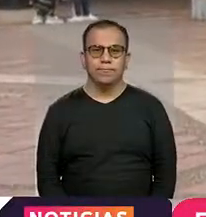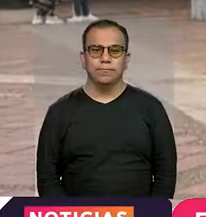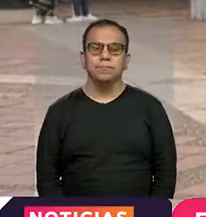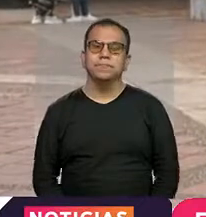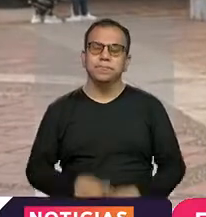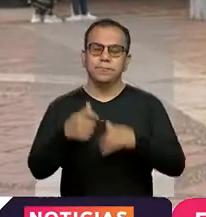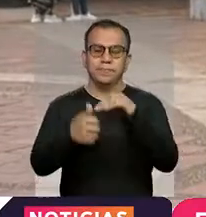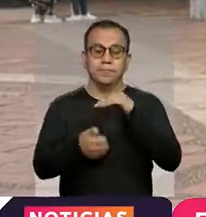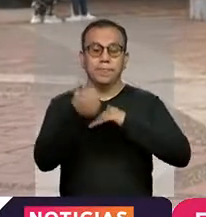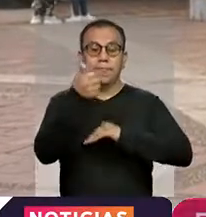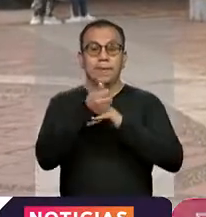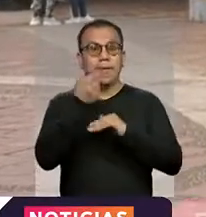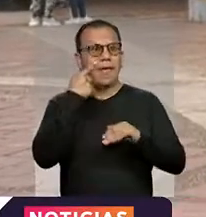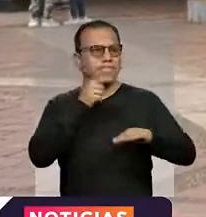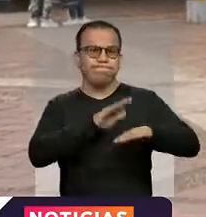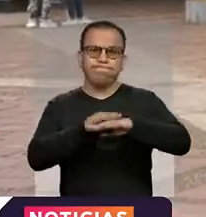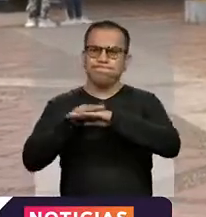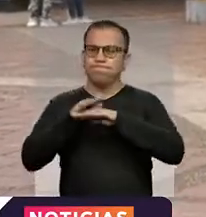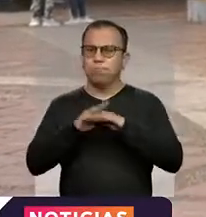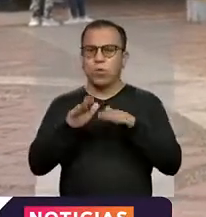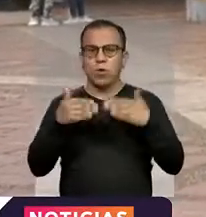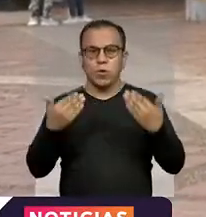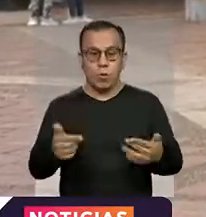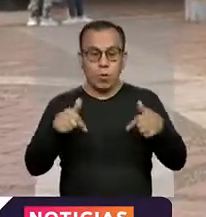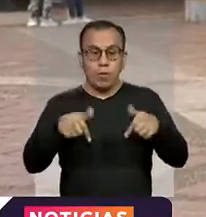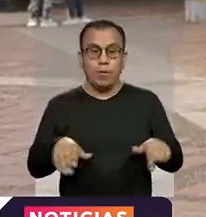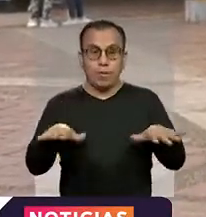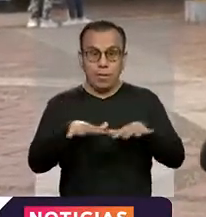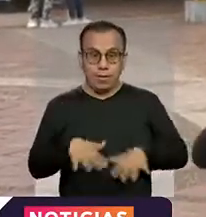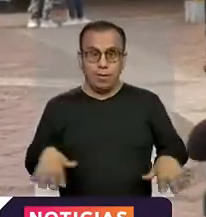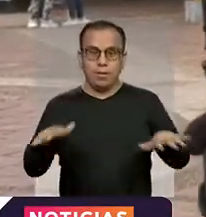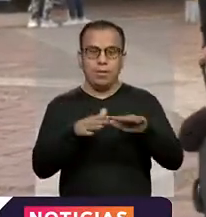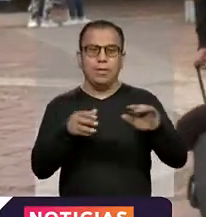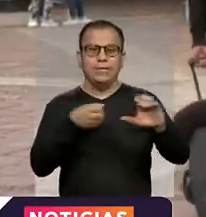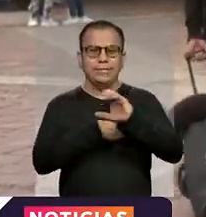Las autoridades también han recomendado a los ciudadanos que quedan en la ciudad que, si